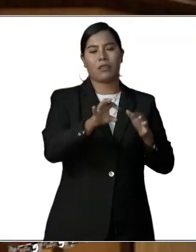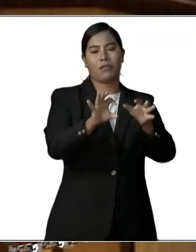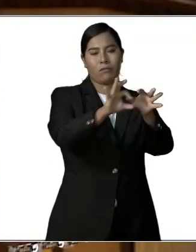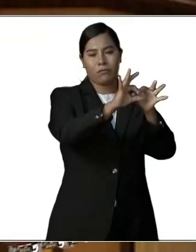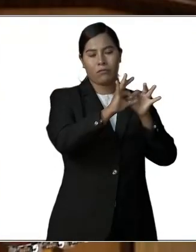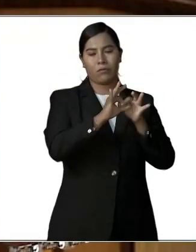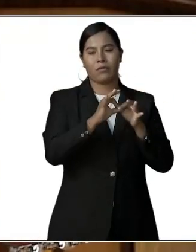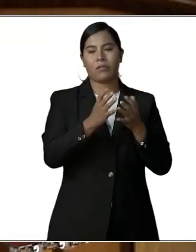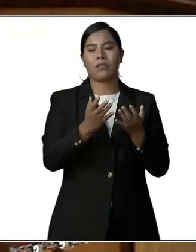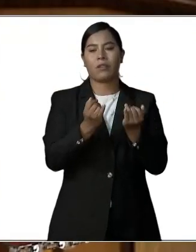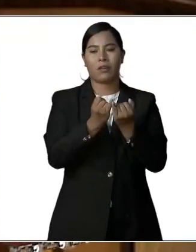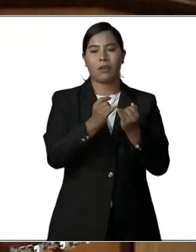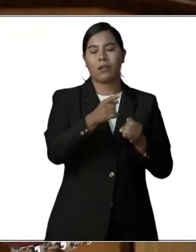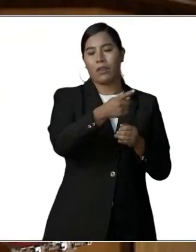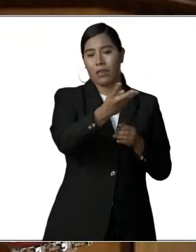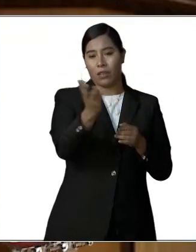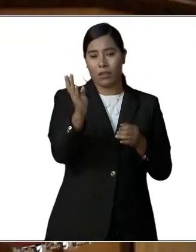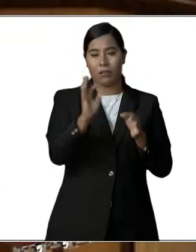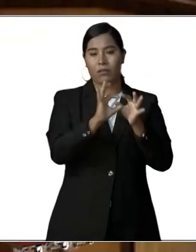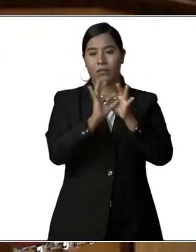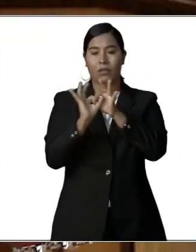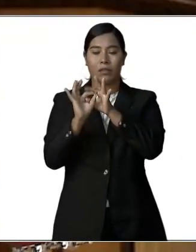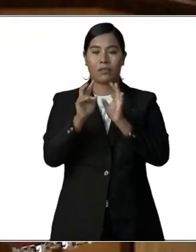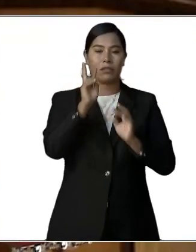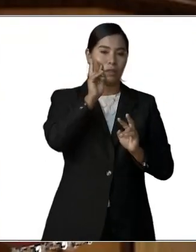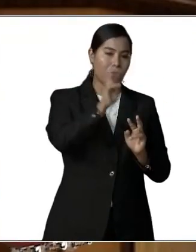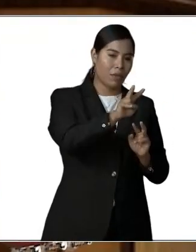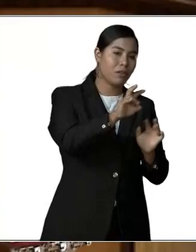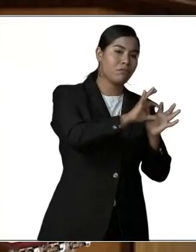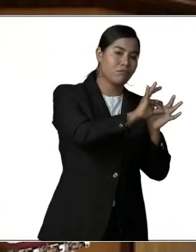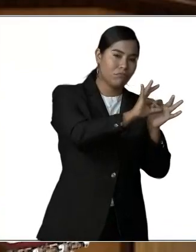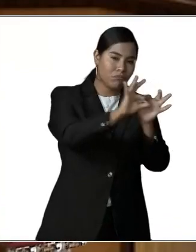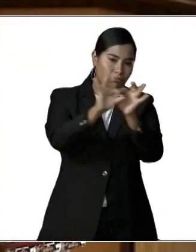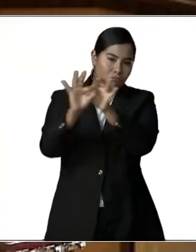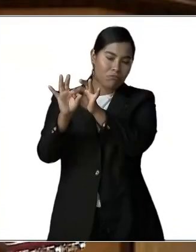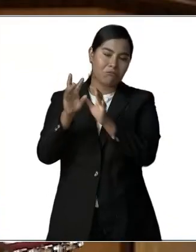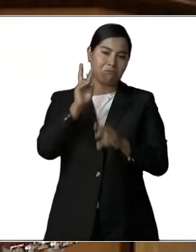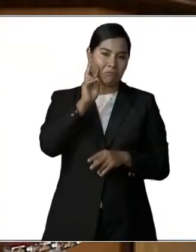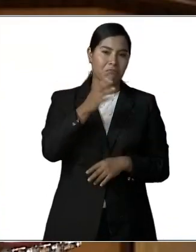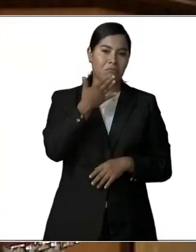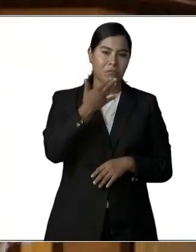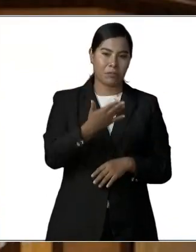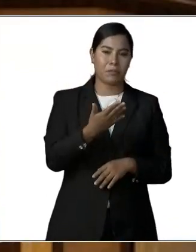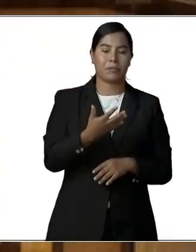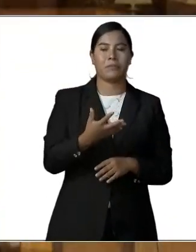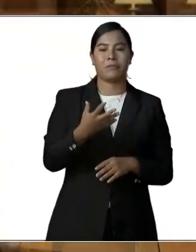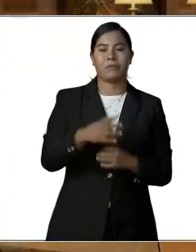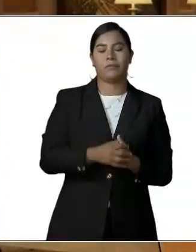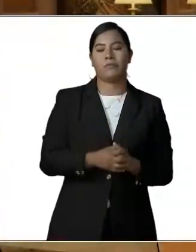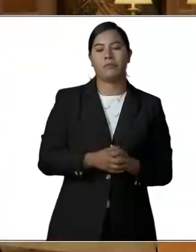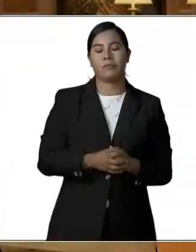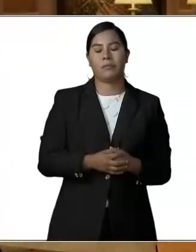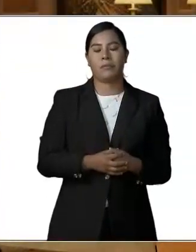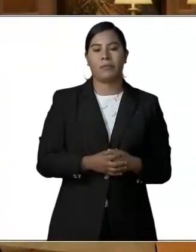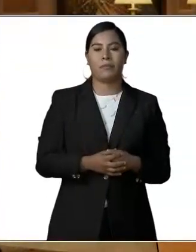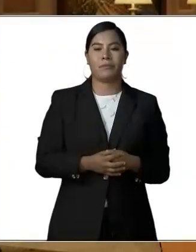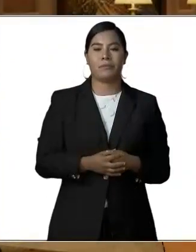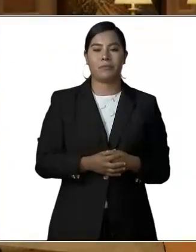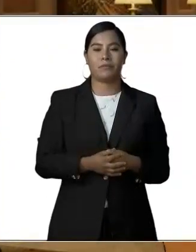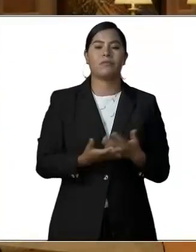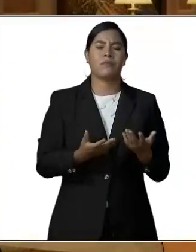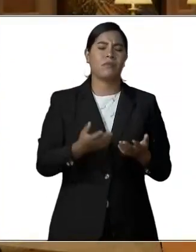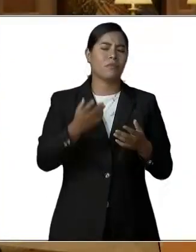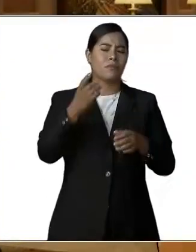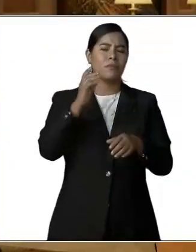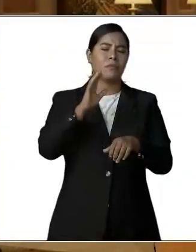la vista de la rondalla y que tenga una imagen bonita y uniforme, ¿verdad? Lo principal queda claro que es la música,